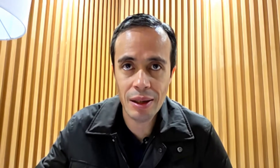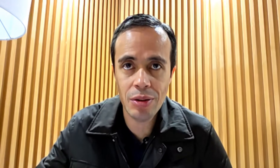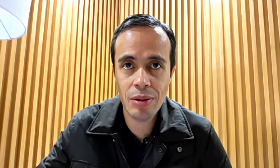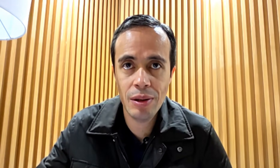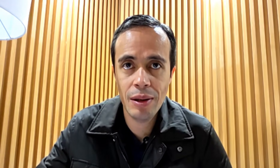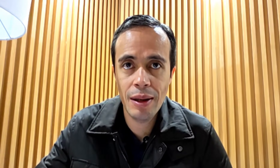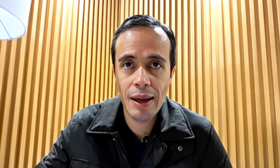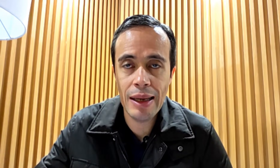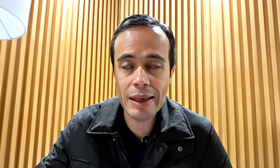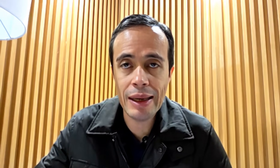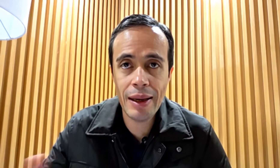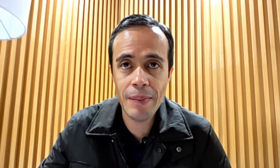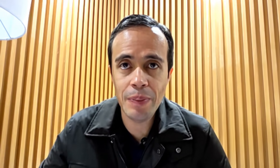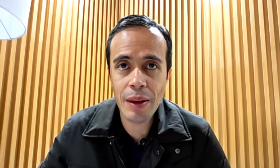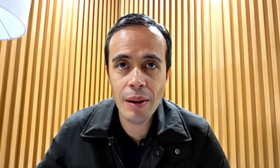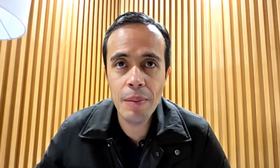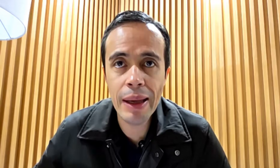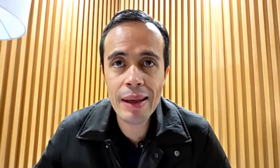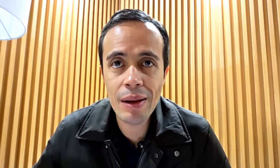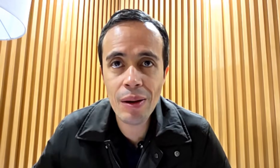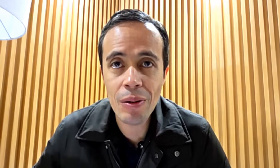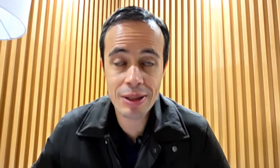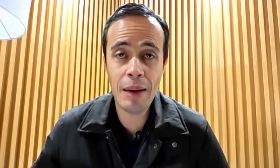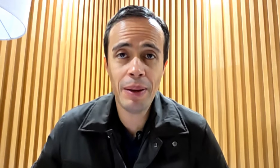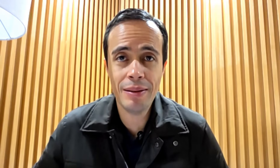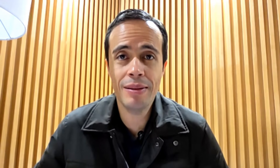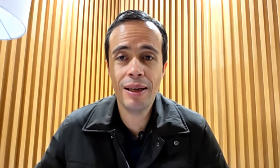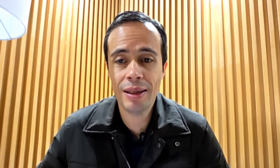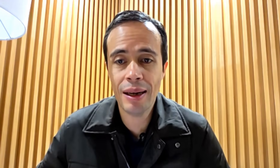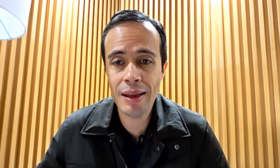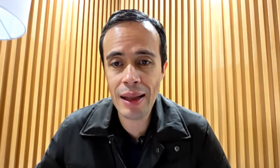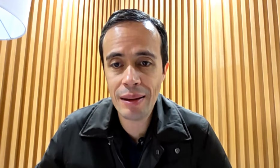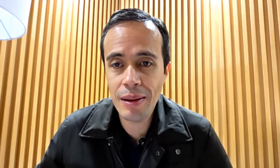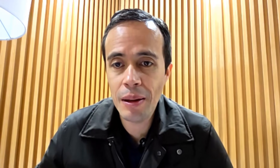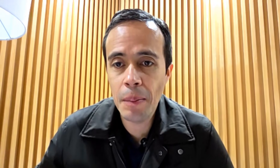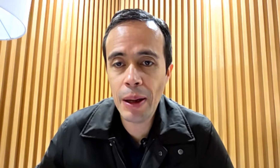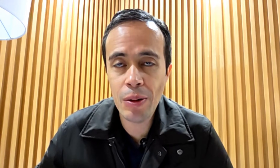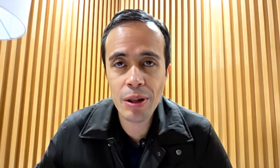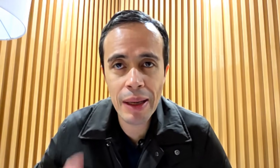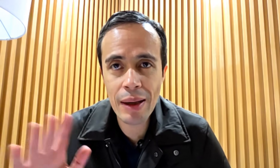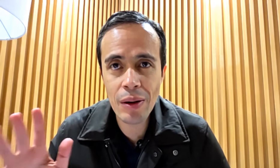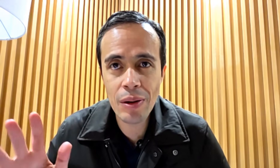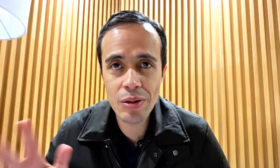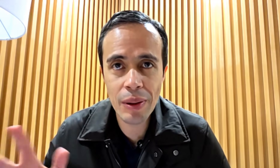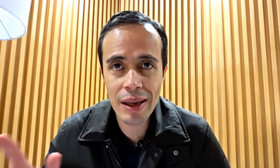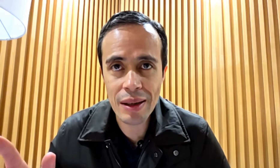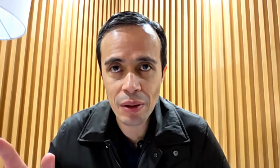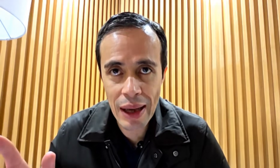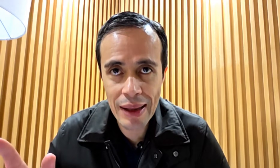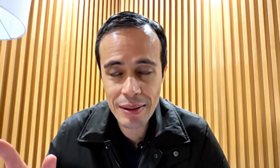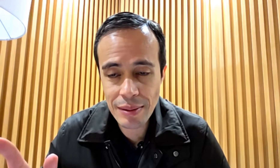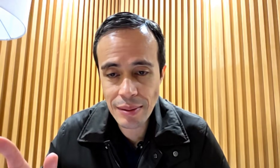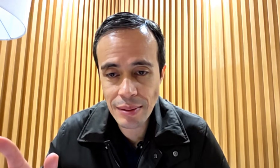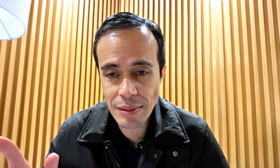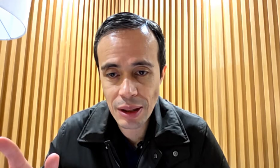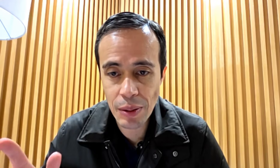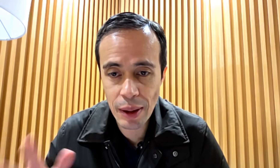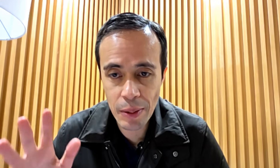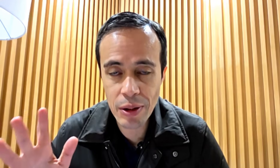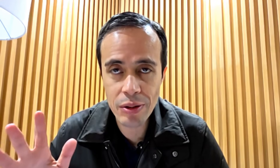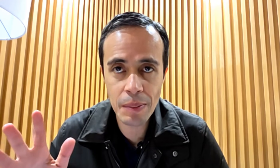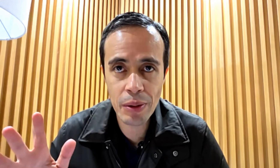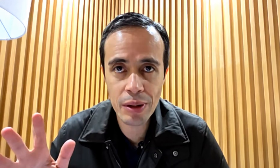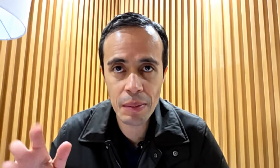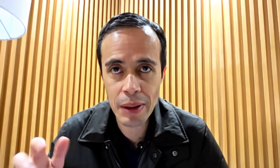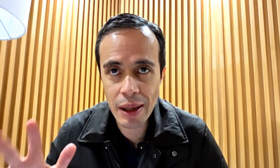del estrecho. Así que México no escapa a esa realidad, pero si México no estuviera haciendo nada, si